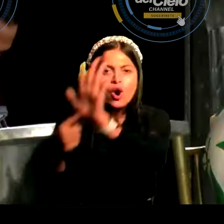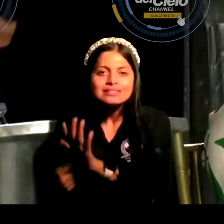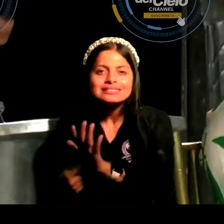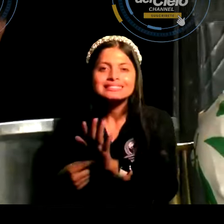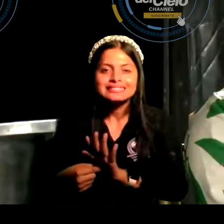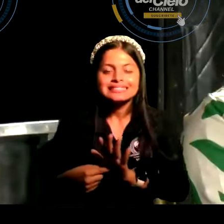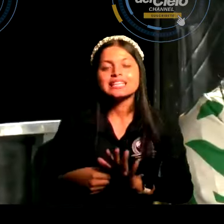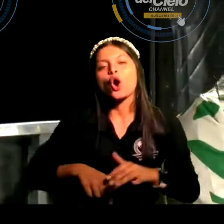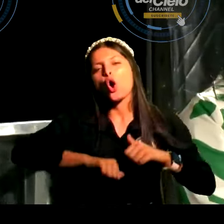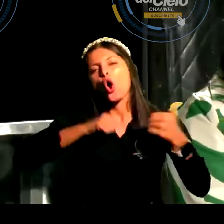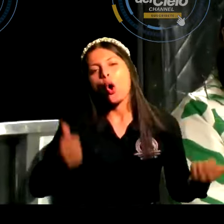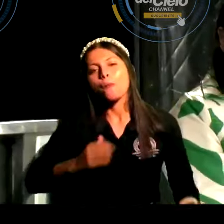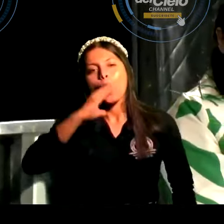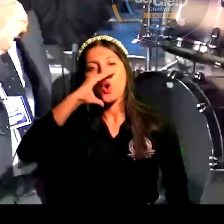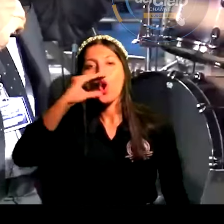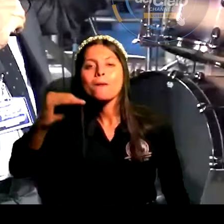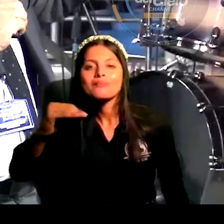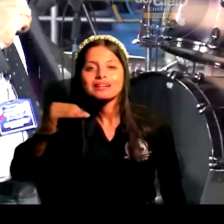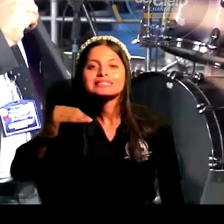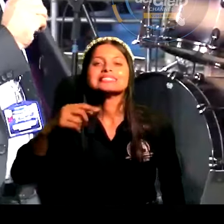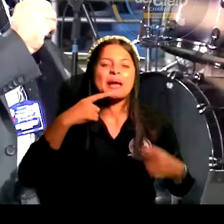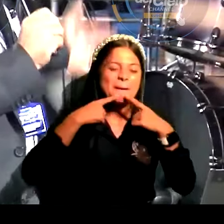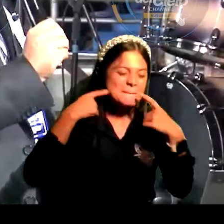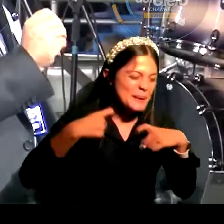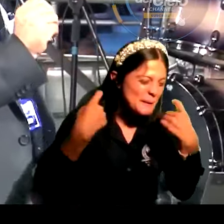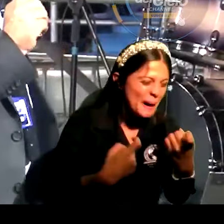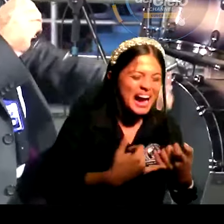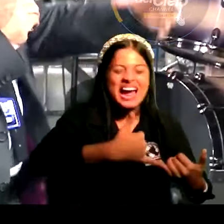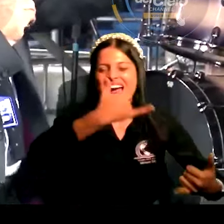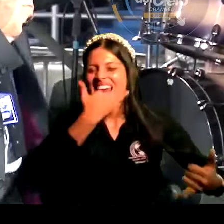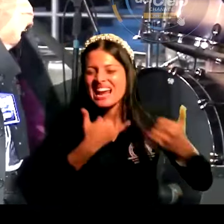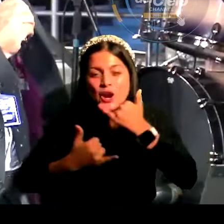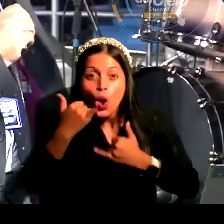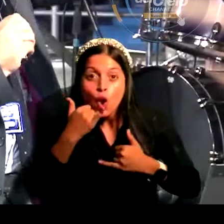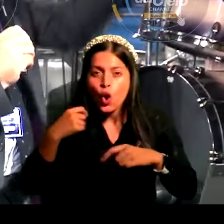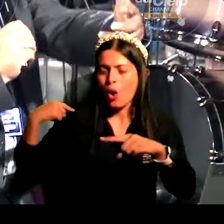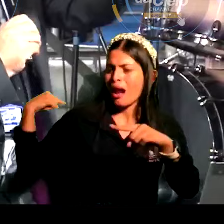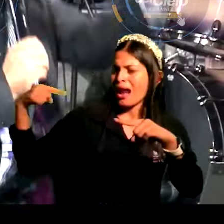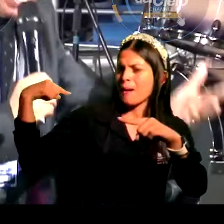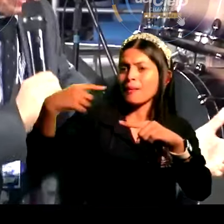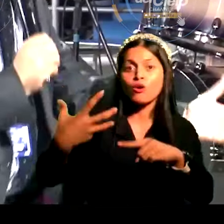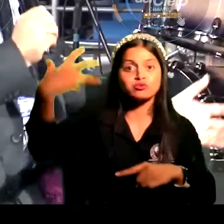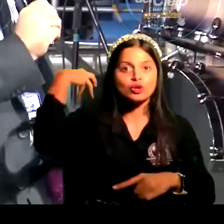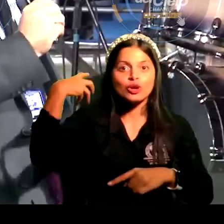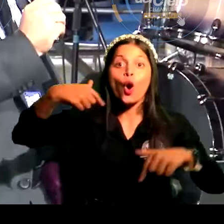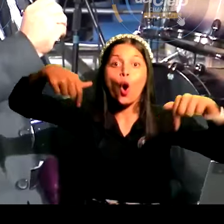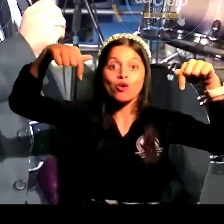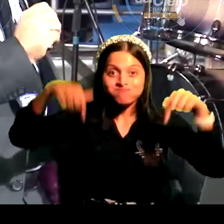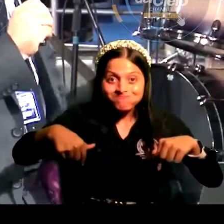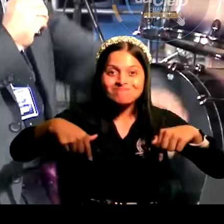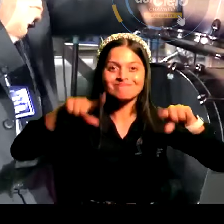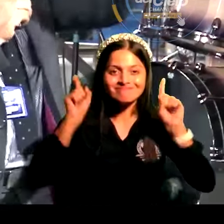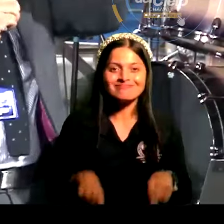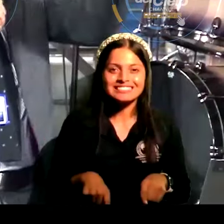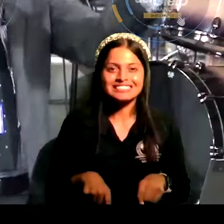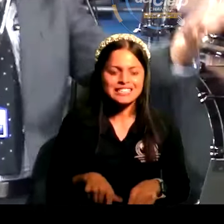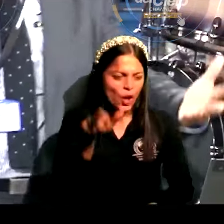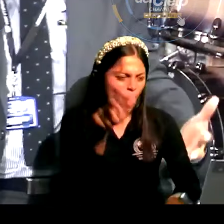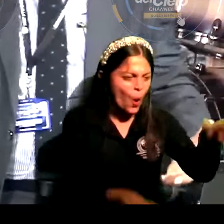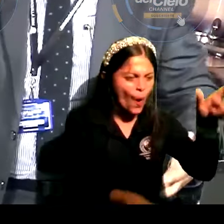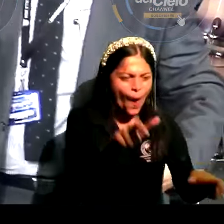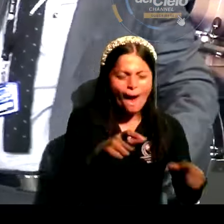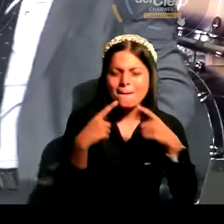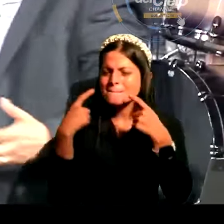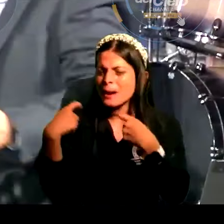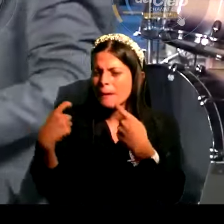condición moral, no solamente de esa generación, sino de esta generación. Por donde usted